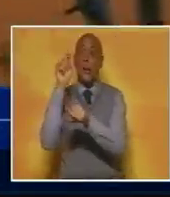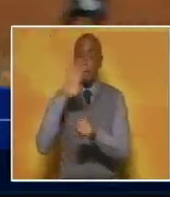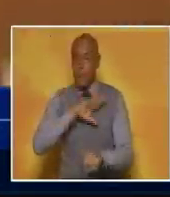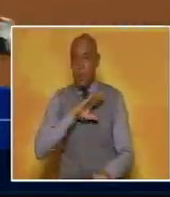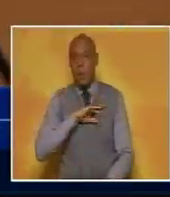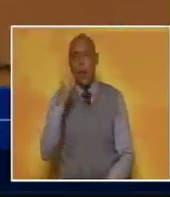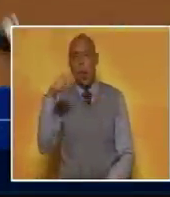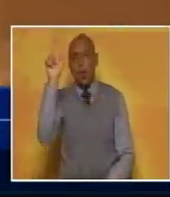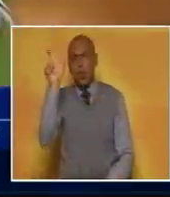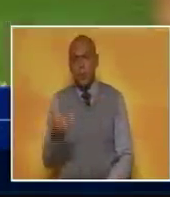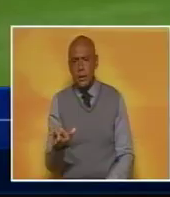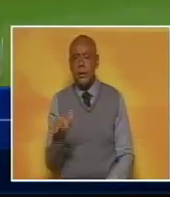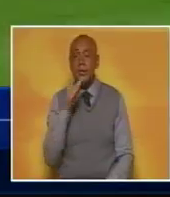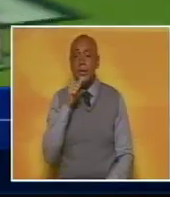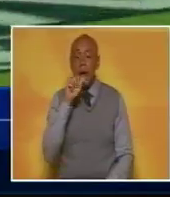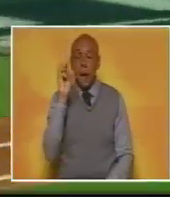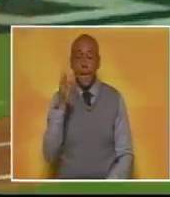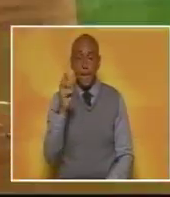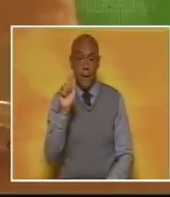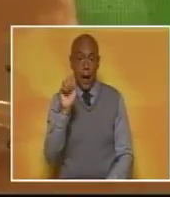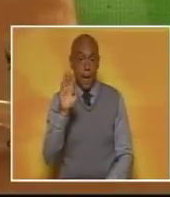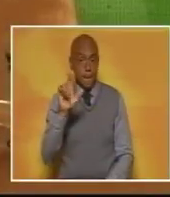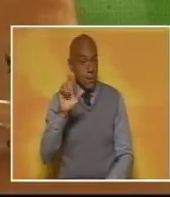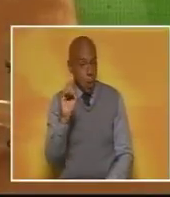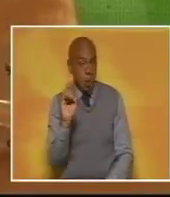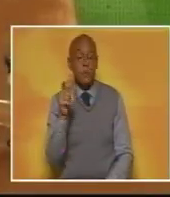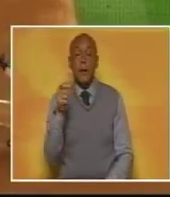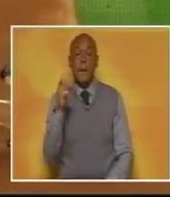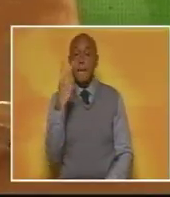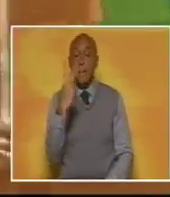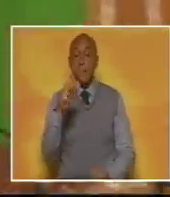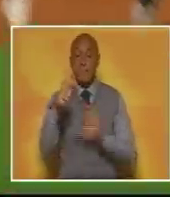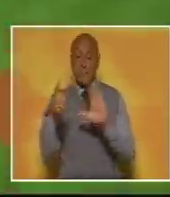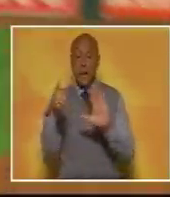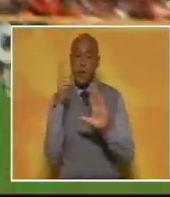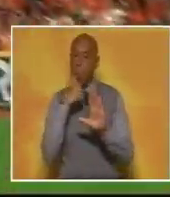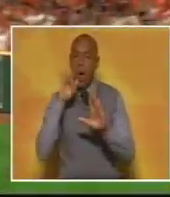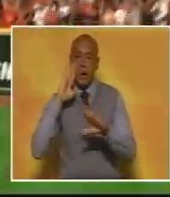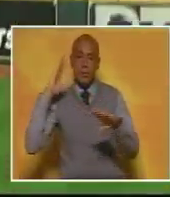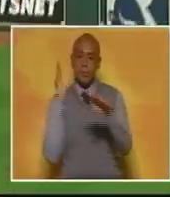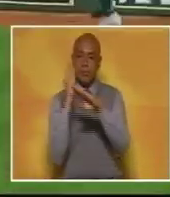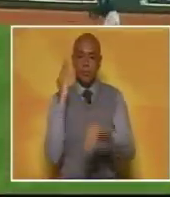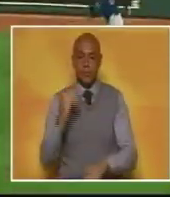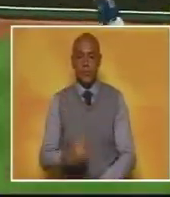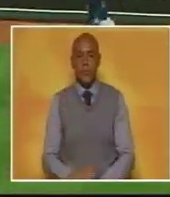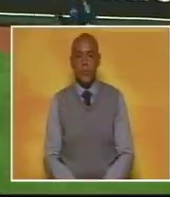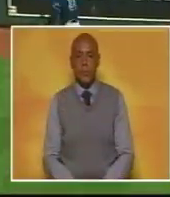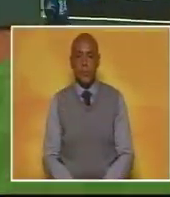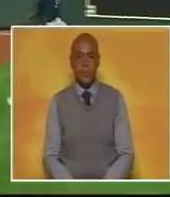otro venezolano, Pablo Sandoval, con 26 imparables.